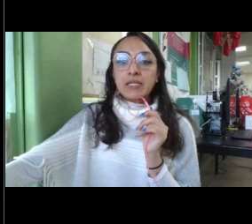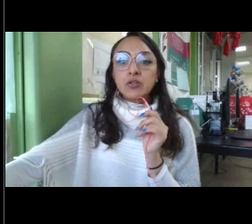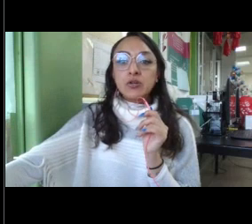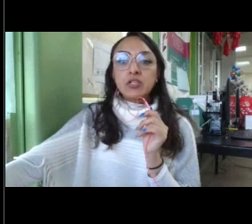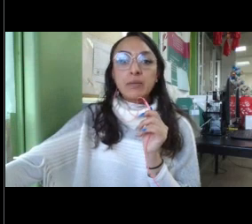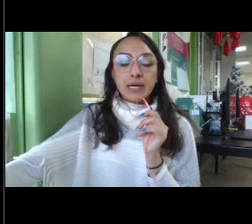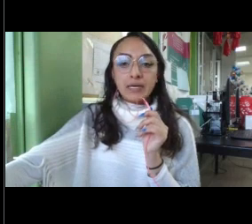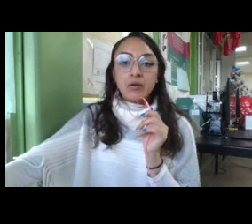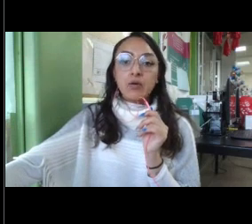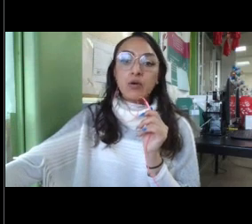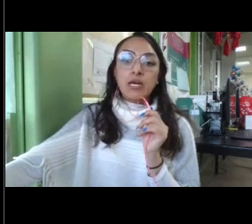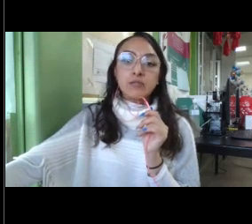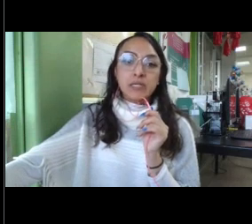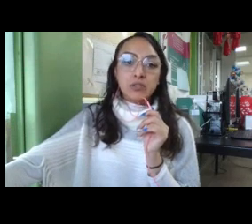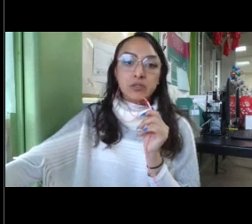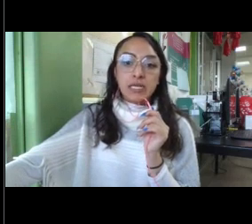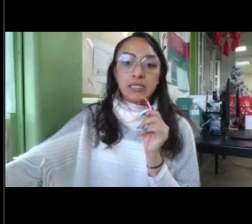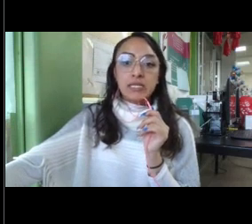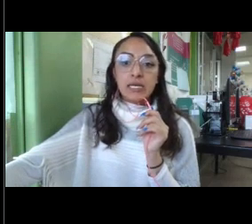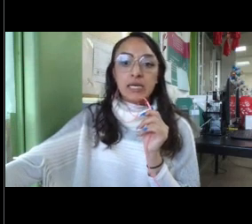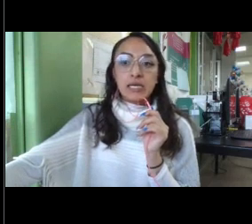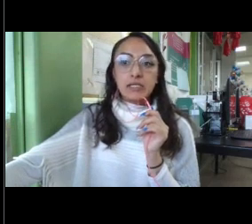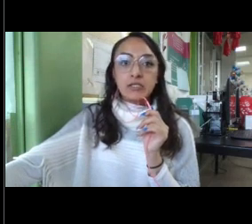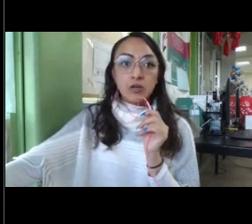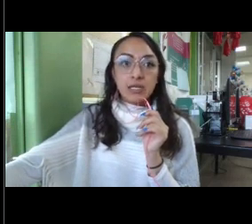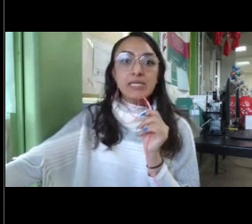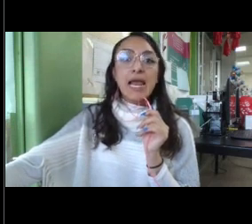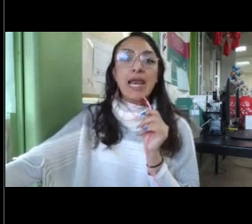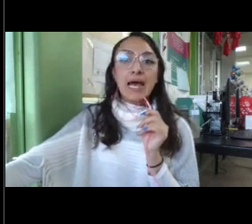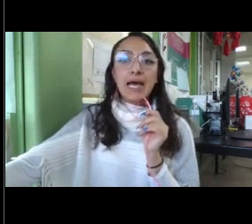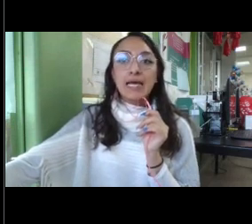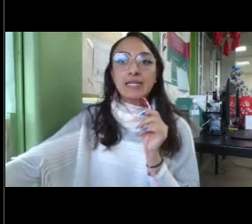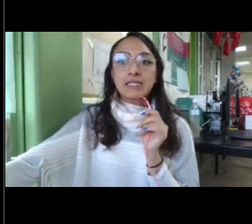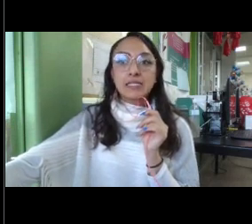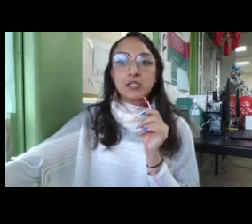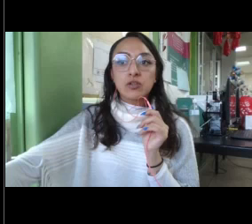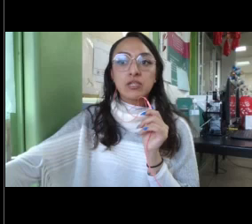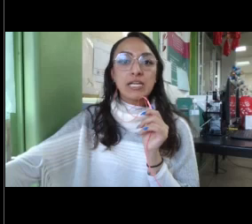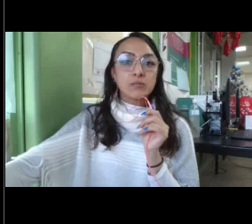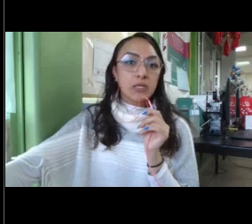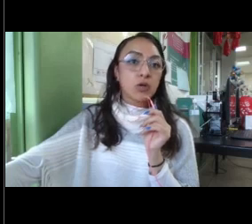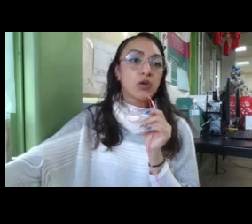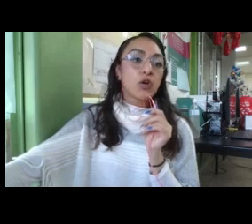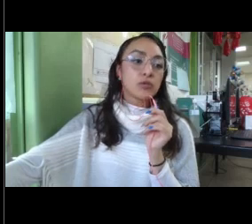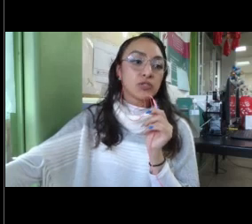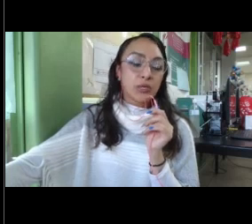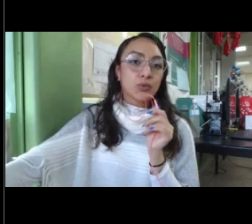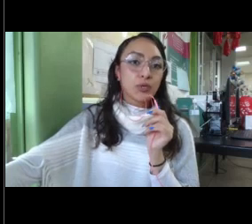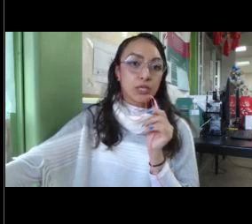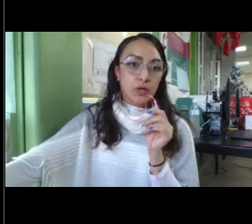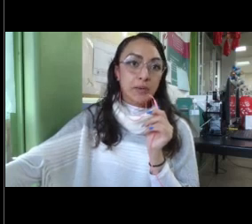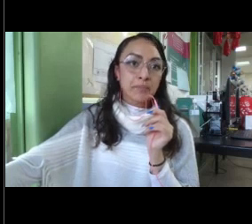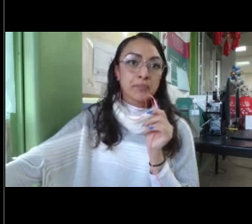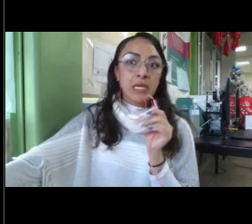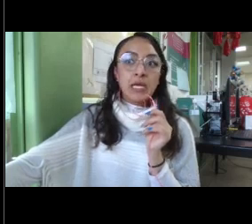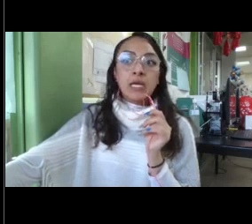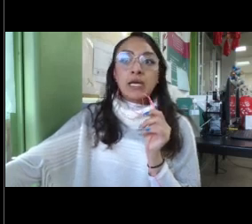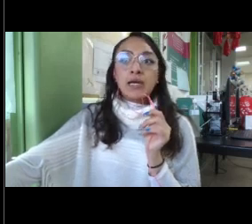para que yo trabaje con las personas sordas la adquisición del español como segundo